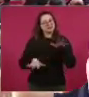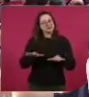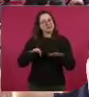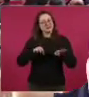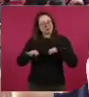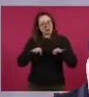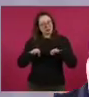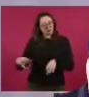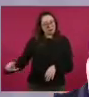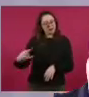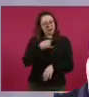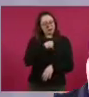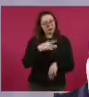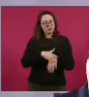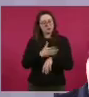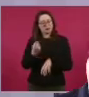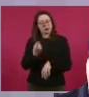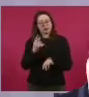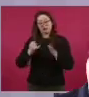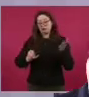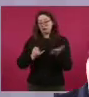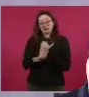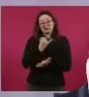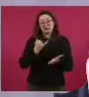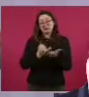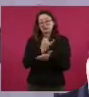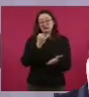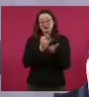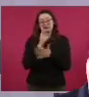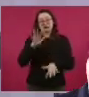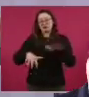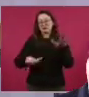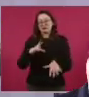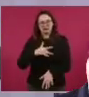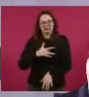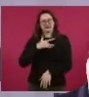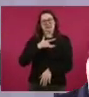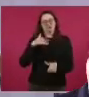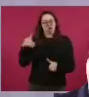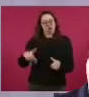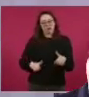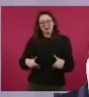las decisiones que se toman, porque es,